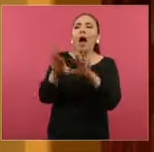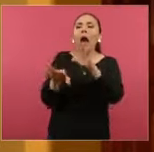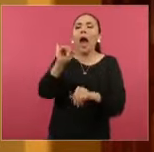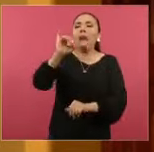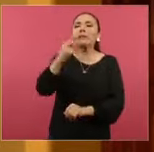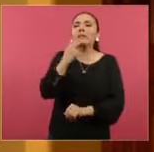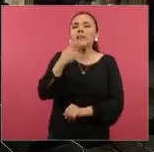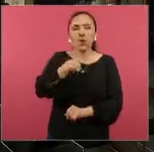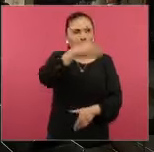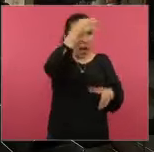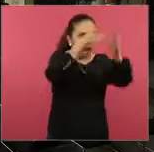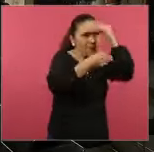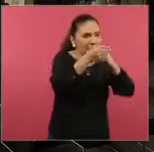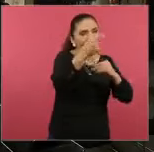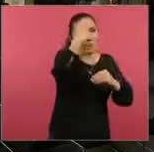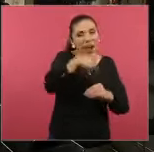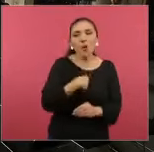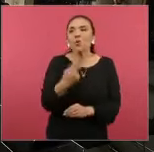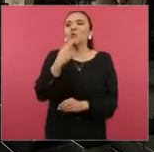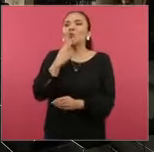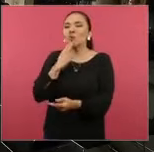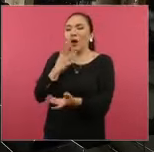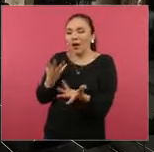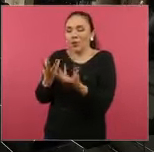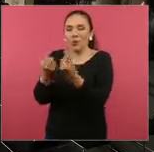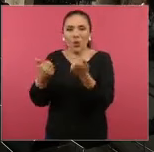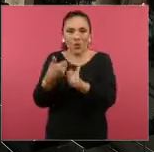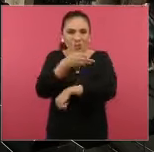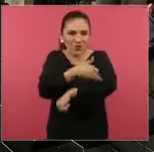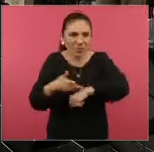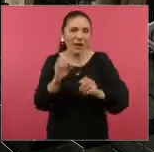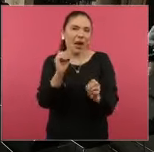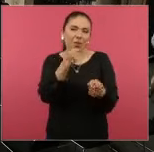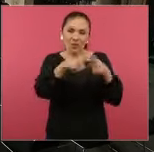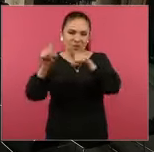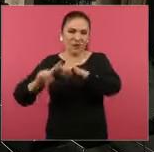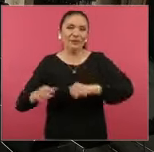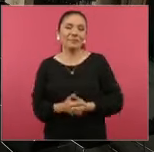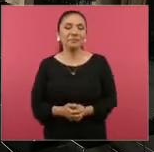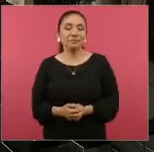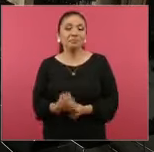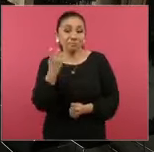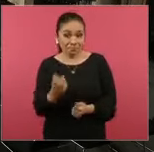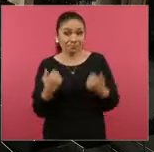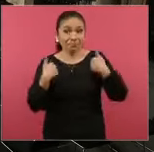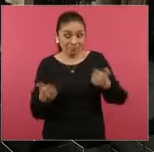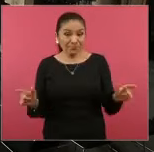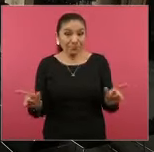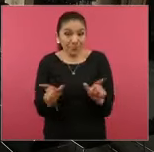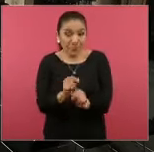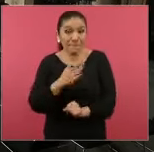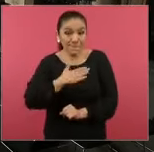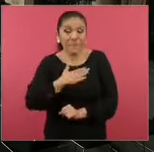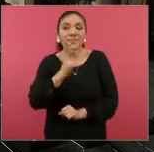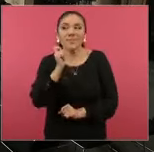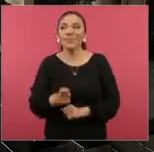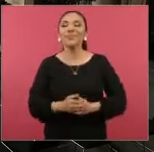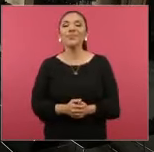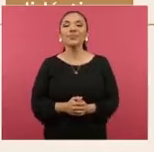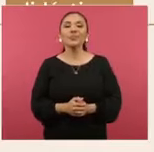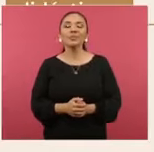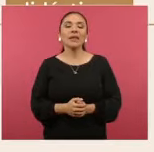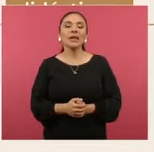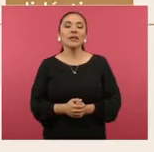a lo que ya aprendió. Entonces, para sintetizar y cerrar mi participación,